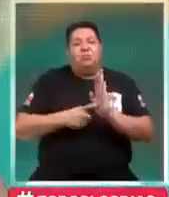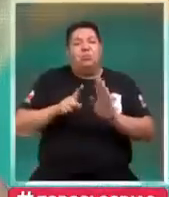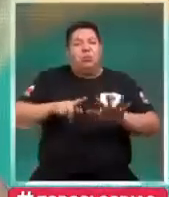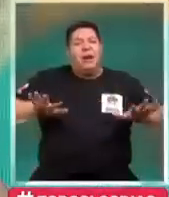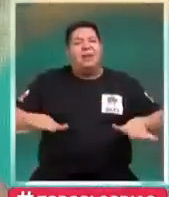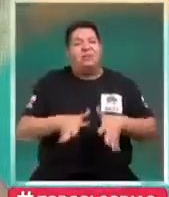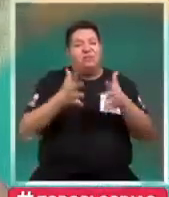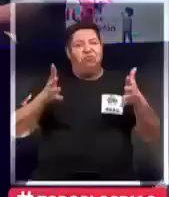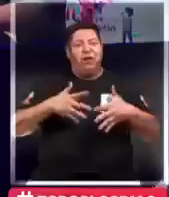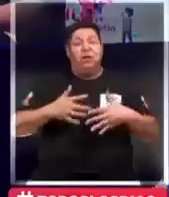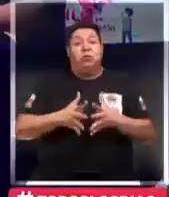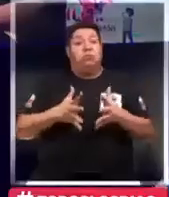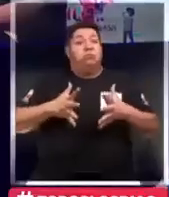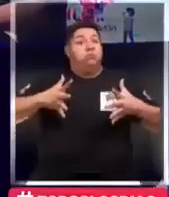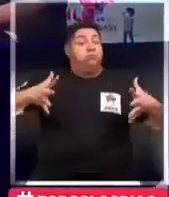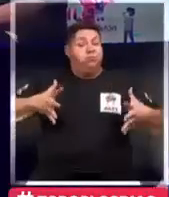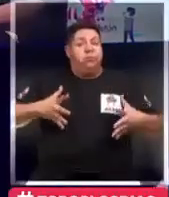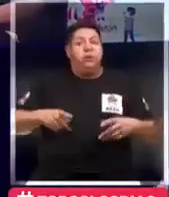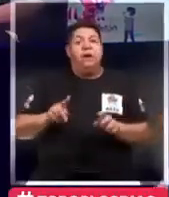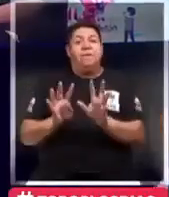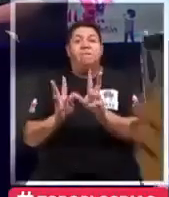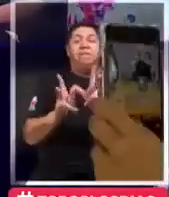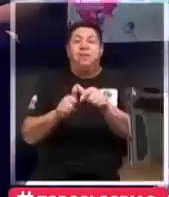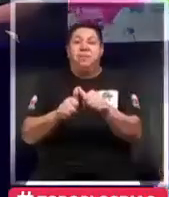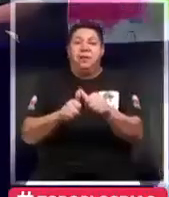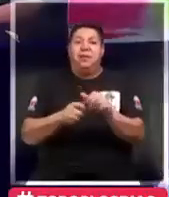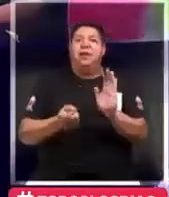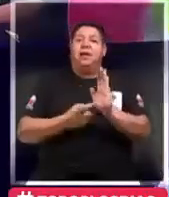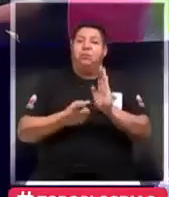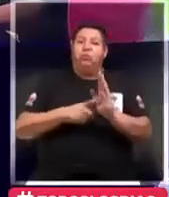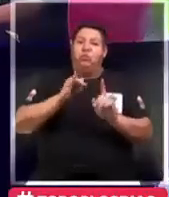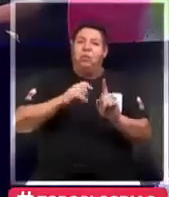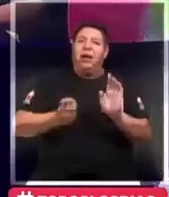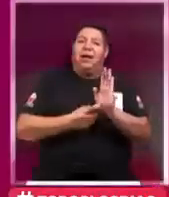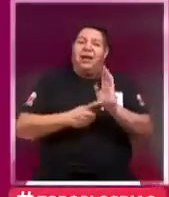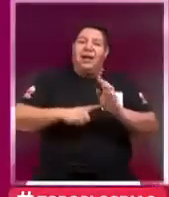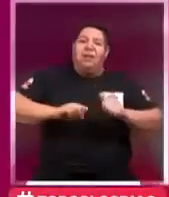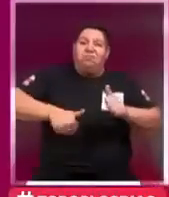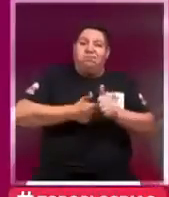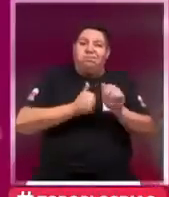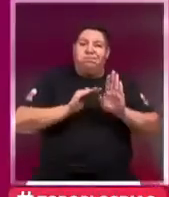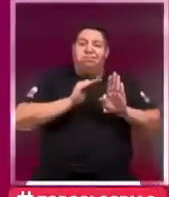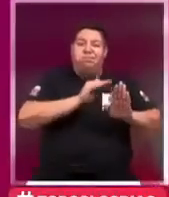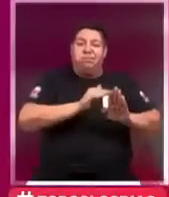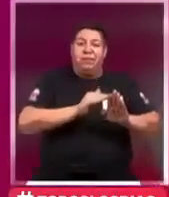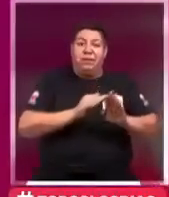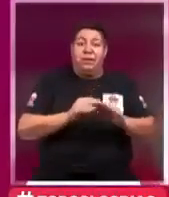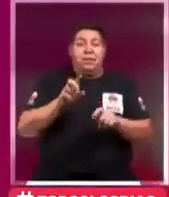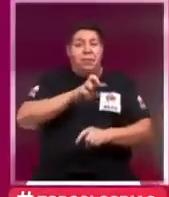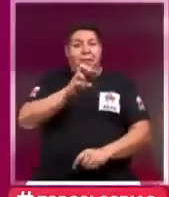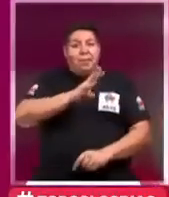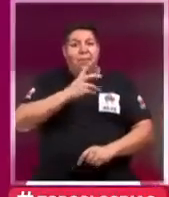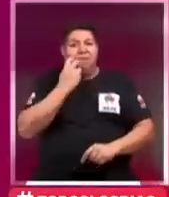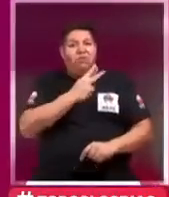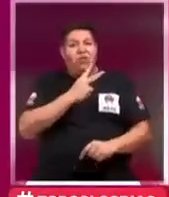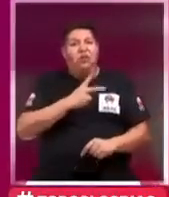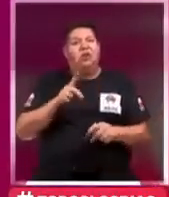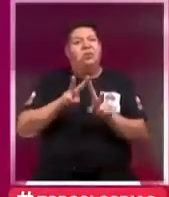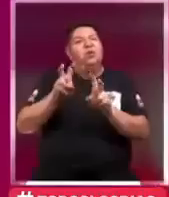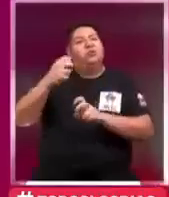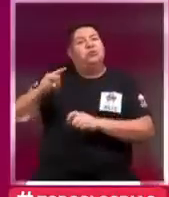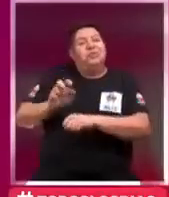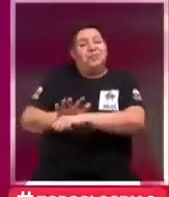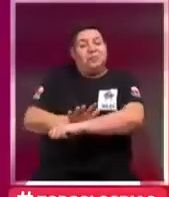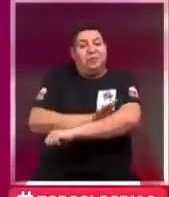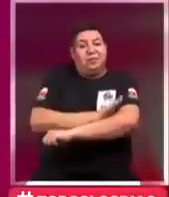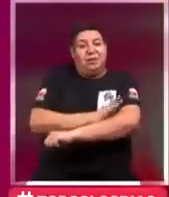esforzado mucho, pero también tu familia ha sido un gran soporte. Yo he visto muy emocionado a tus papás, y en el caso de Andrea tuvo que